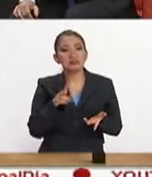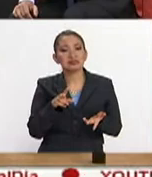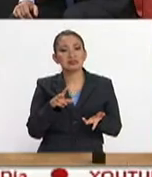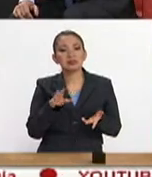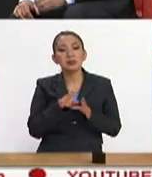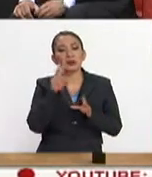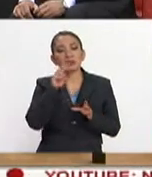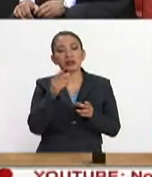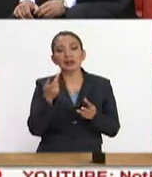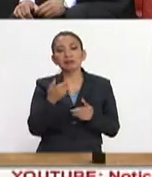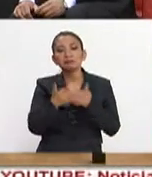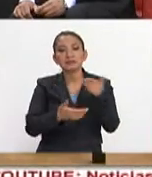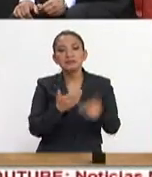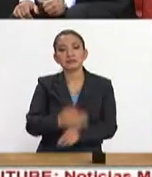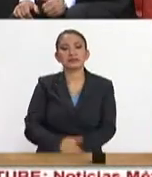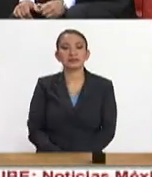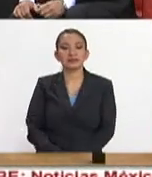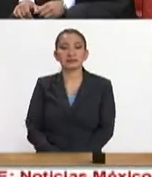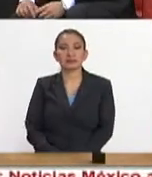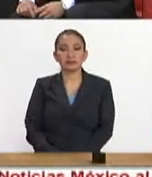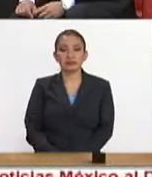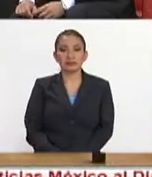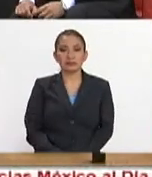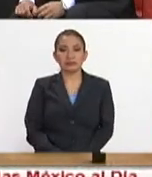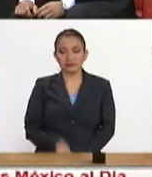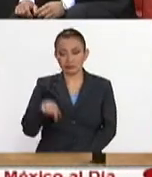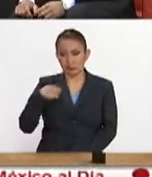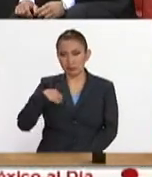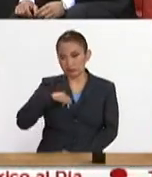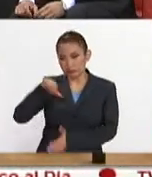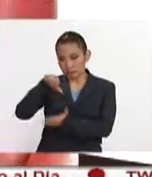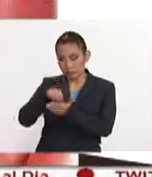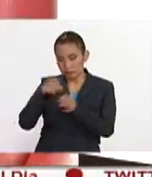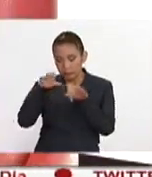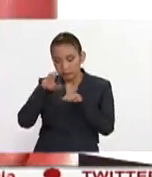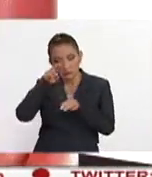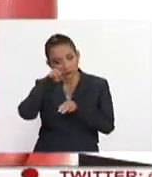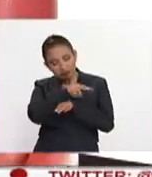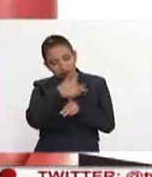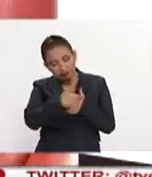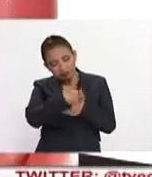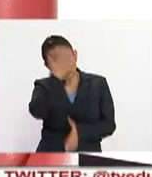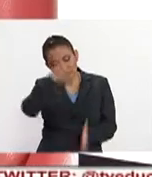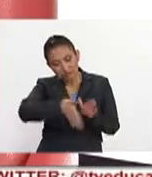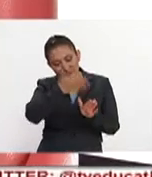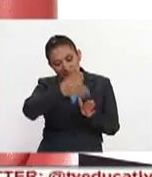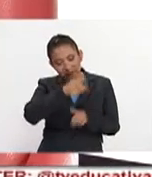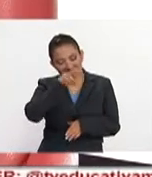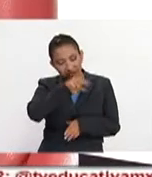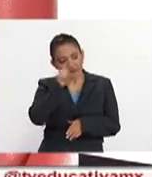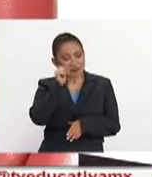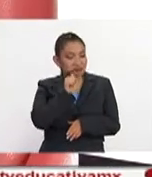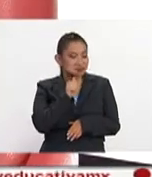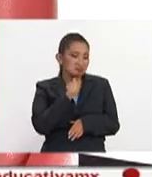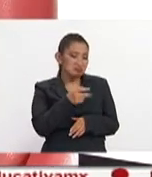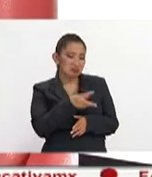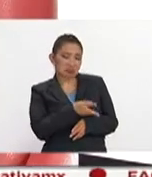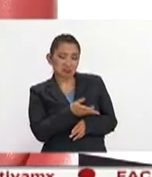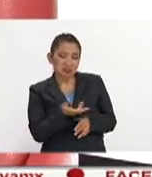¿cómo lo han visto y cómo lo han seguido? Bueno, desde el centro, cuando analizamos el tema del muro, generalmente lo hacemos